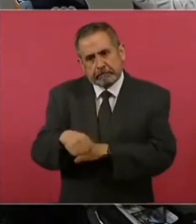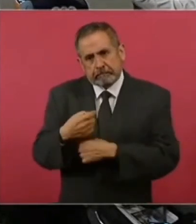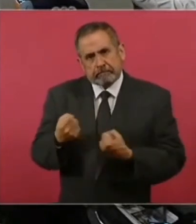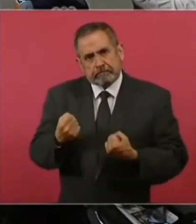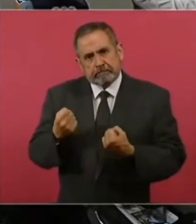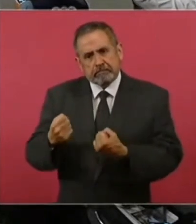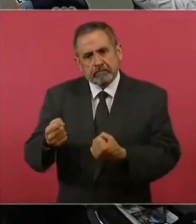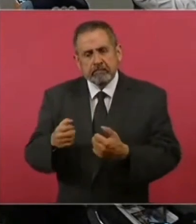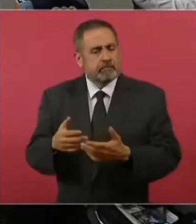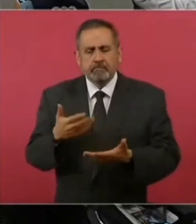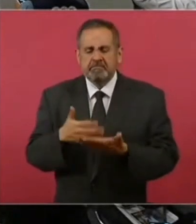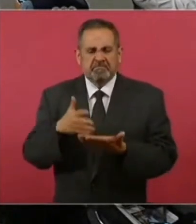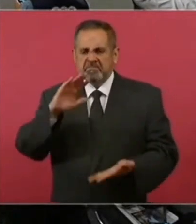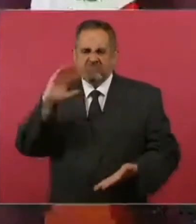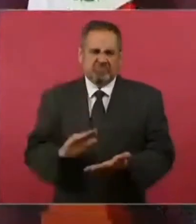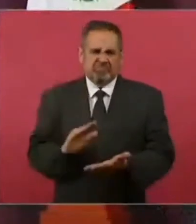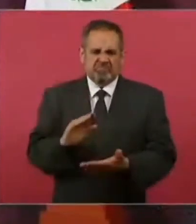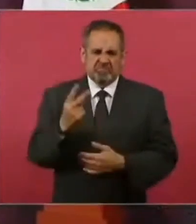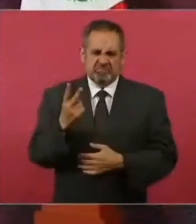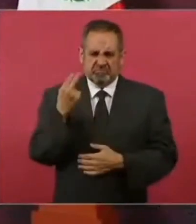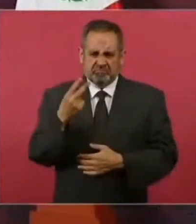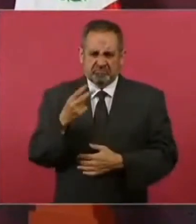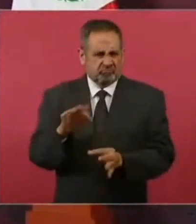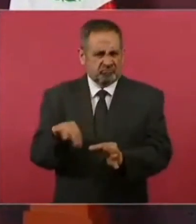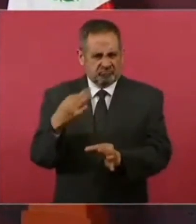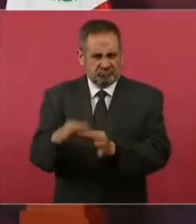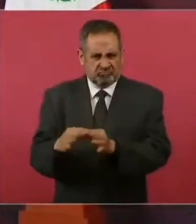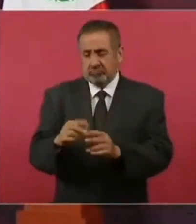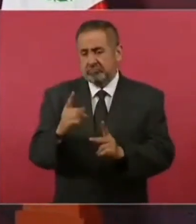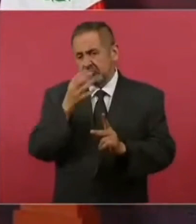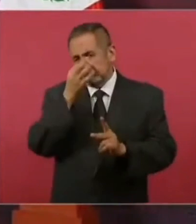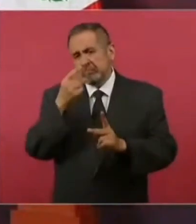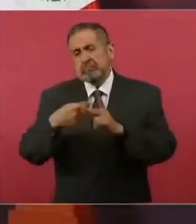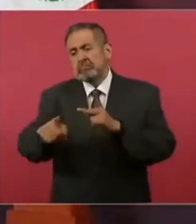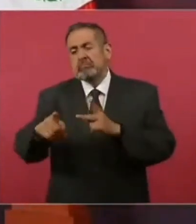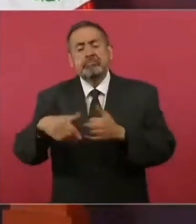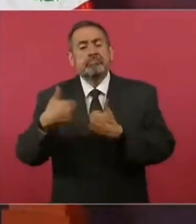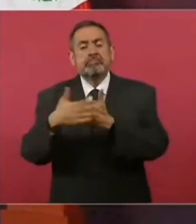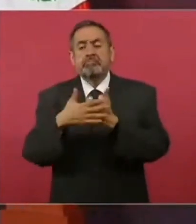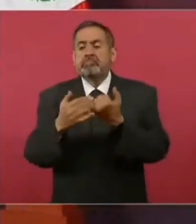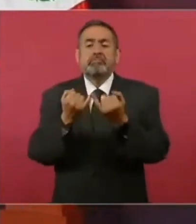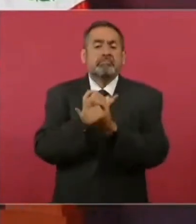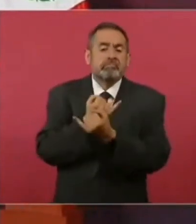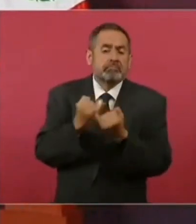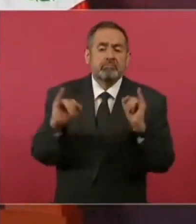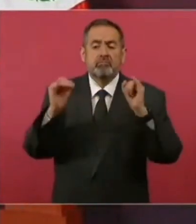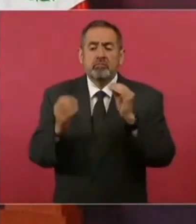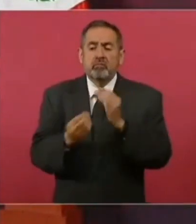Y eso lo estamos haciendo. Y van a quedar inauguradas las autopistas estas